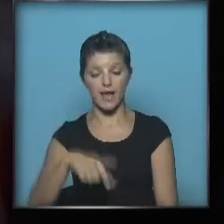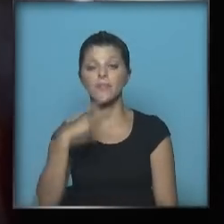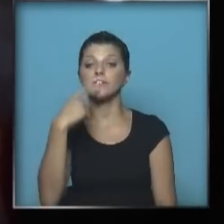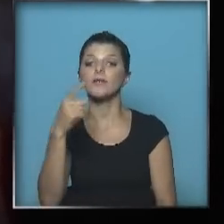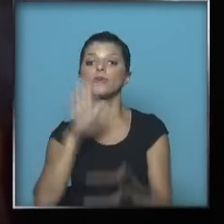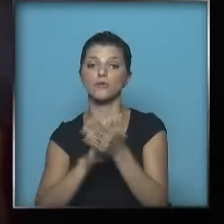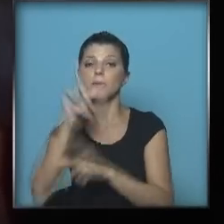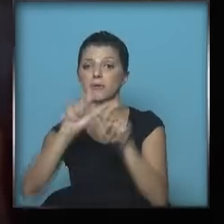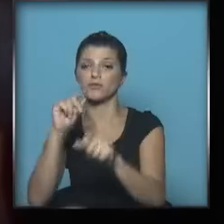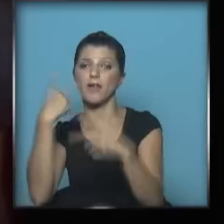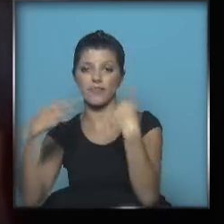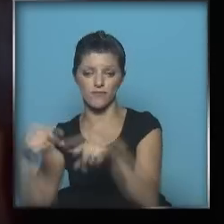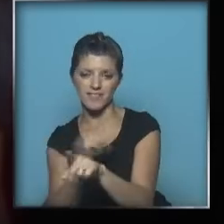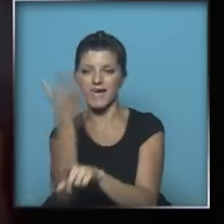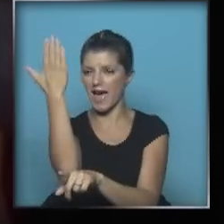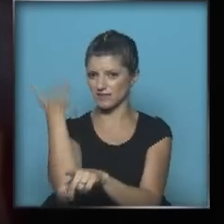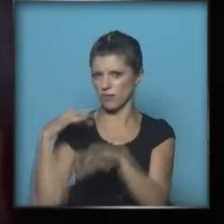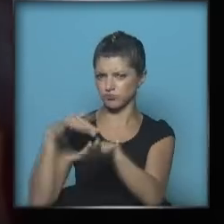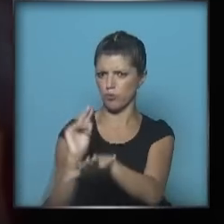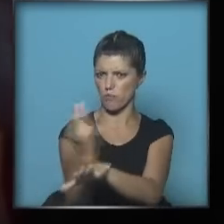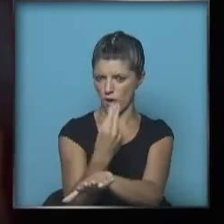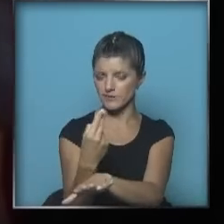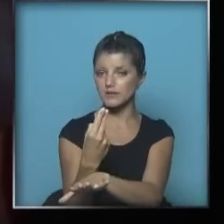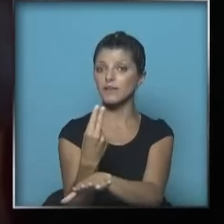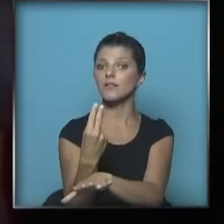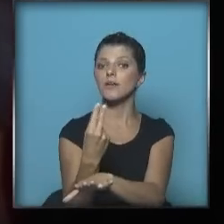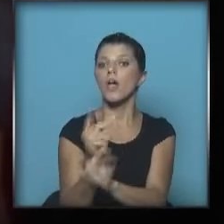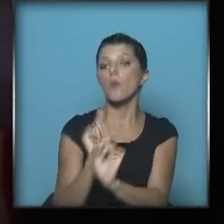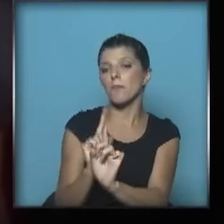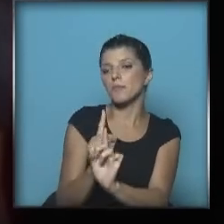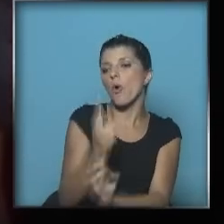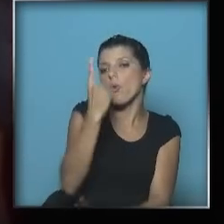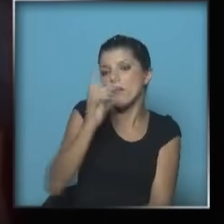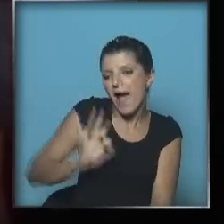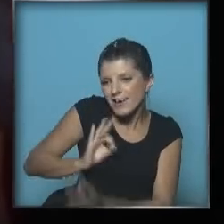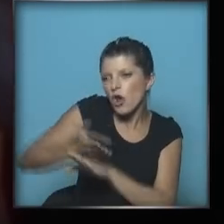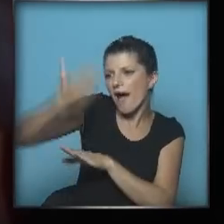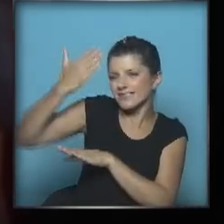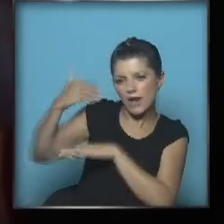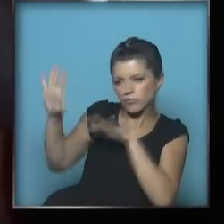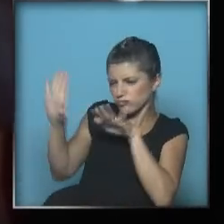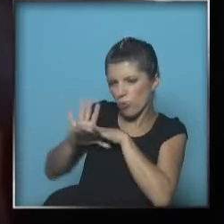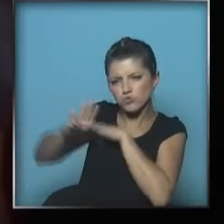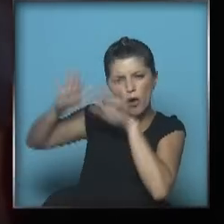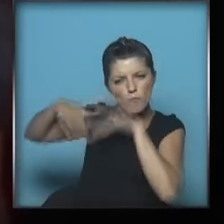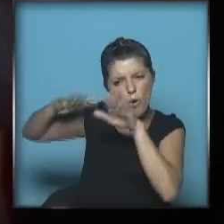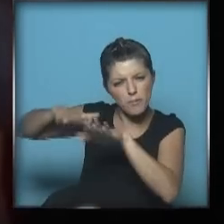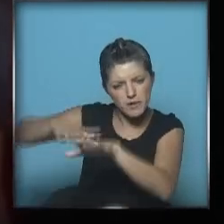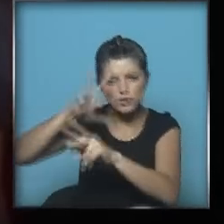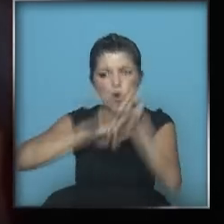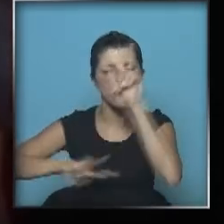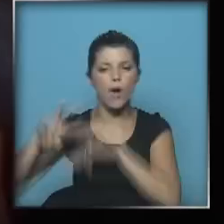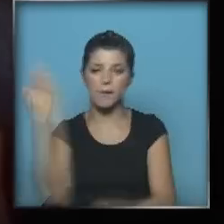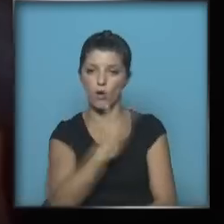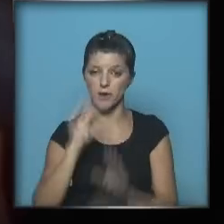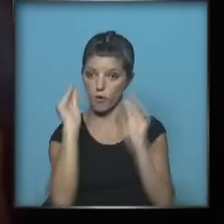muerte de varias personas durante las marchas de ayer, justamente lo que le mencionaba cuando se conmemoró un año de ese movimiento de desestabilización.